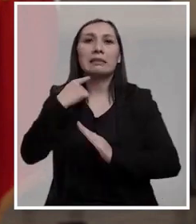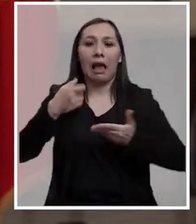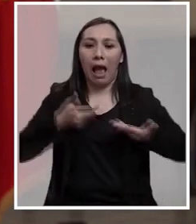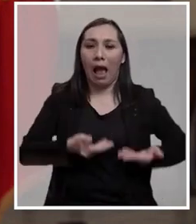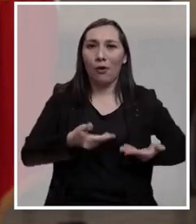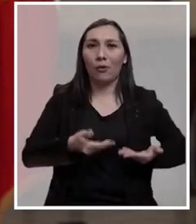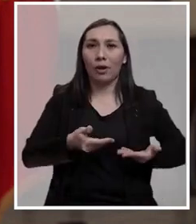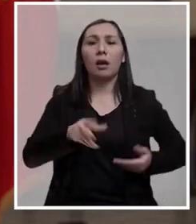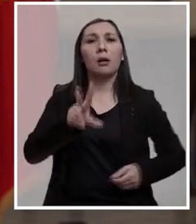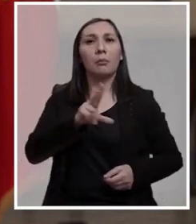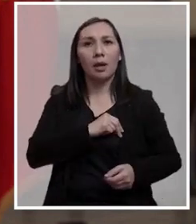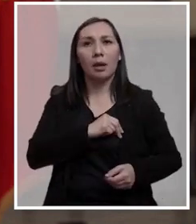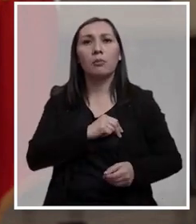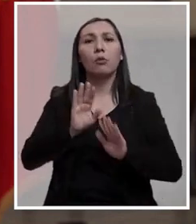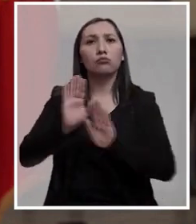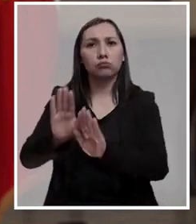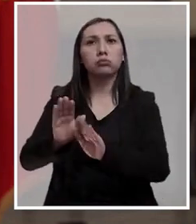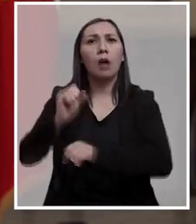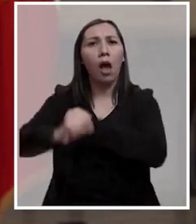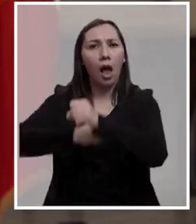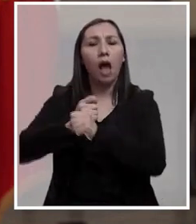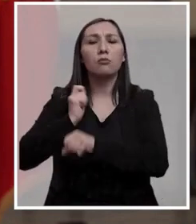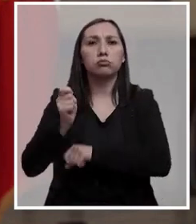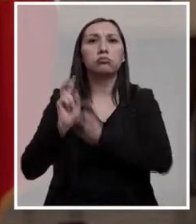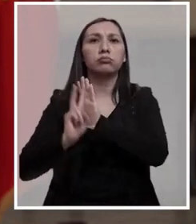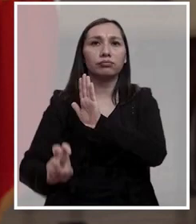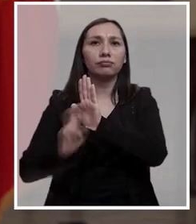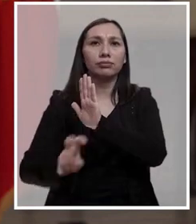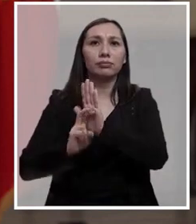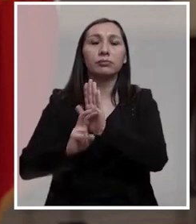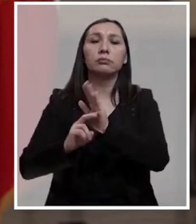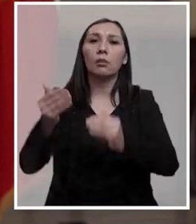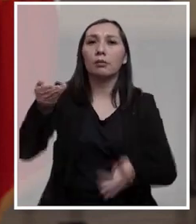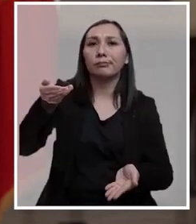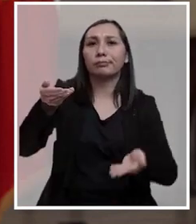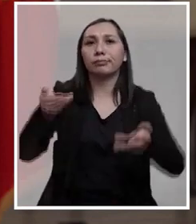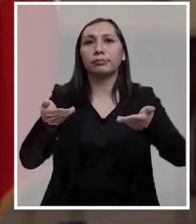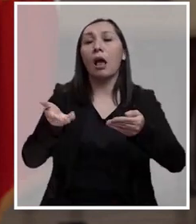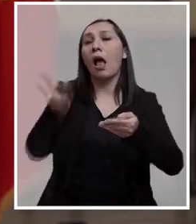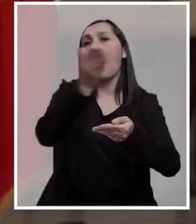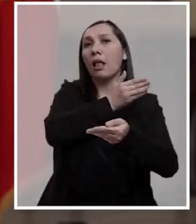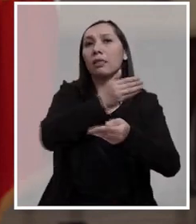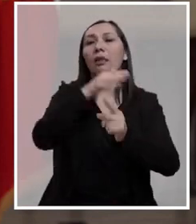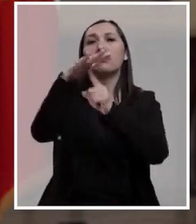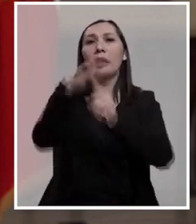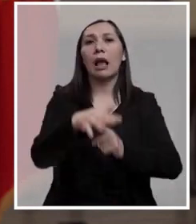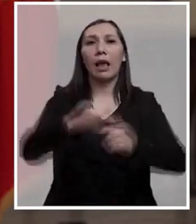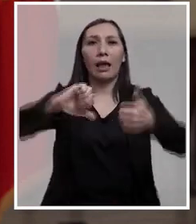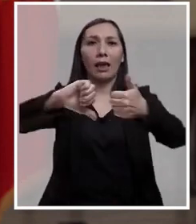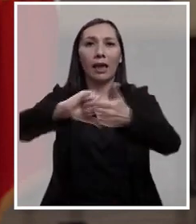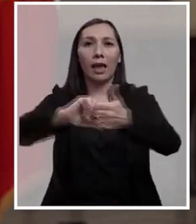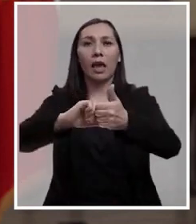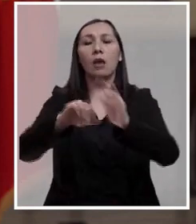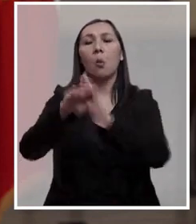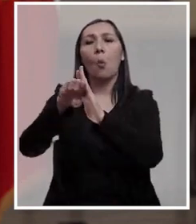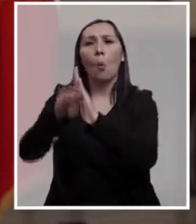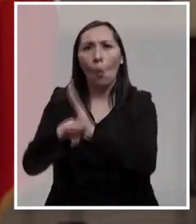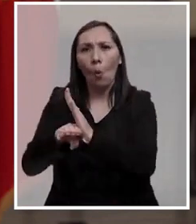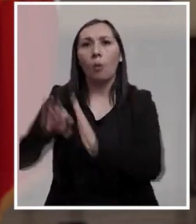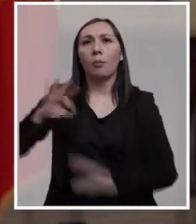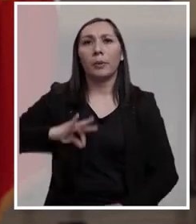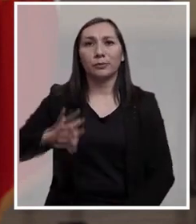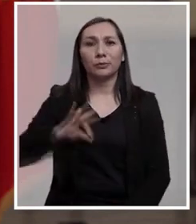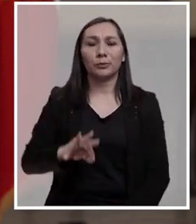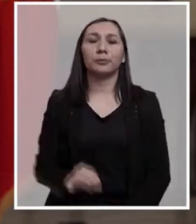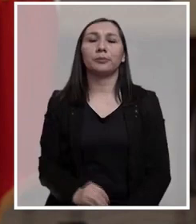se premian de esta manera sus años cotizados y se compensa por la discriminación de género que reducía aún más